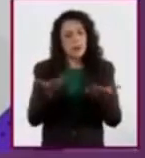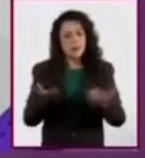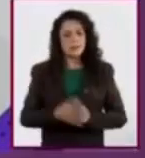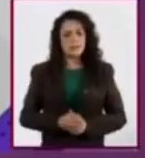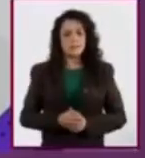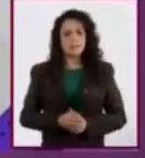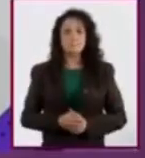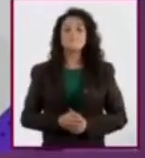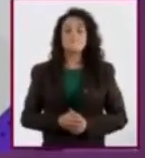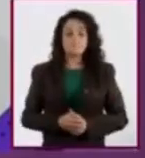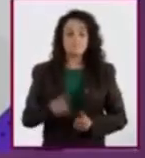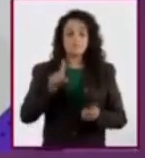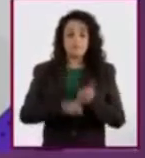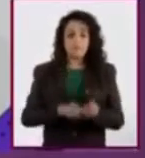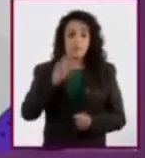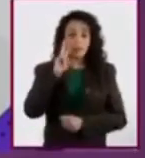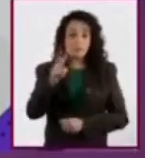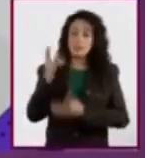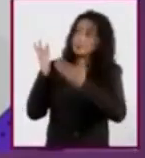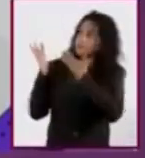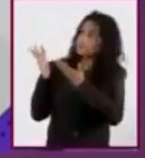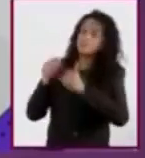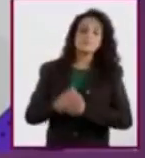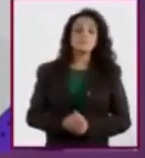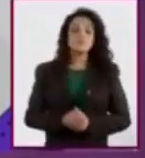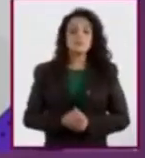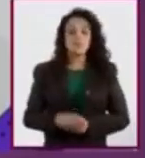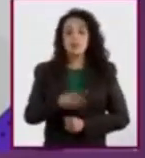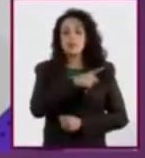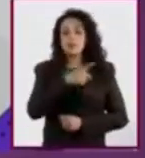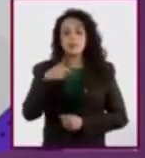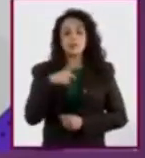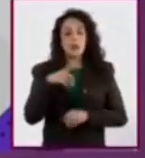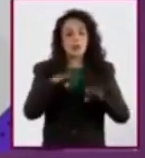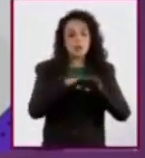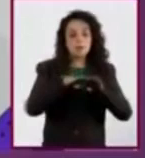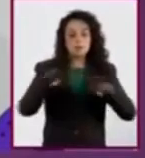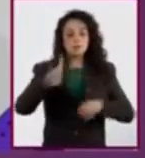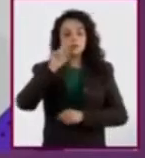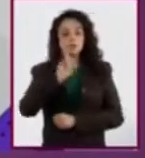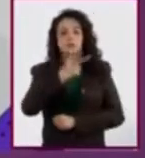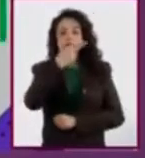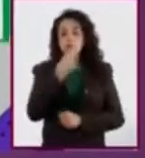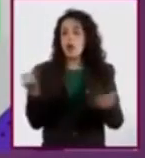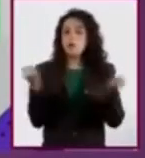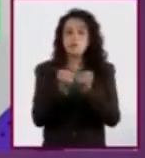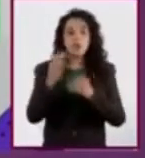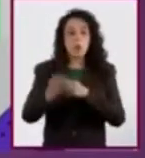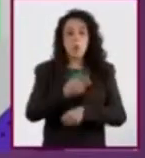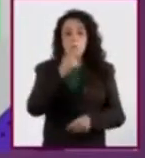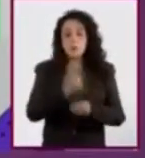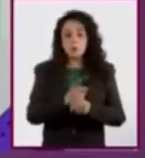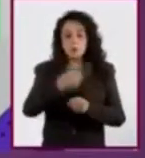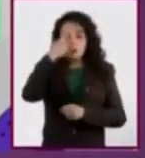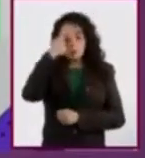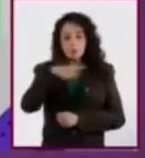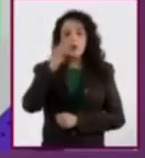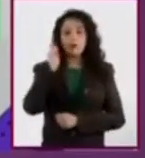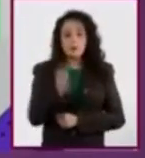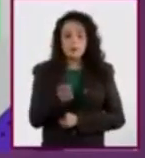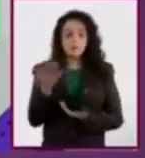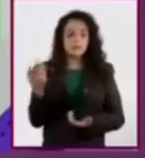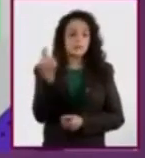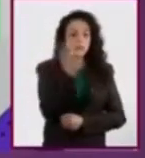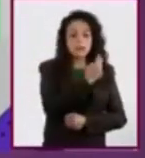es la imparcialidad en el trato entre mujeres y hombres para que tengan las mismas oportunidades y condiciones según